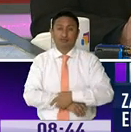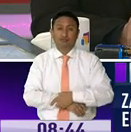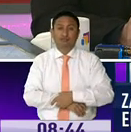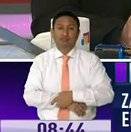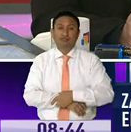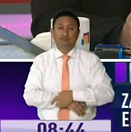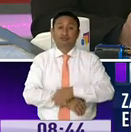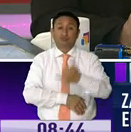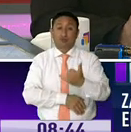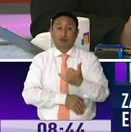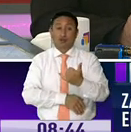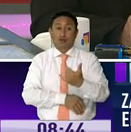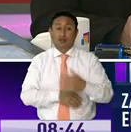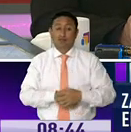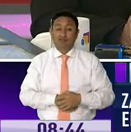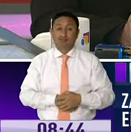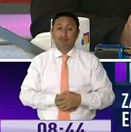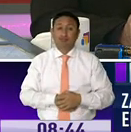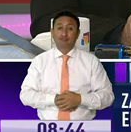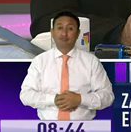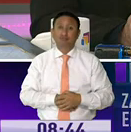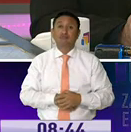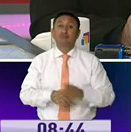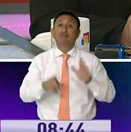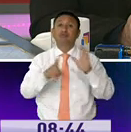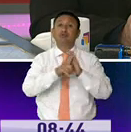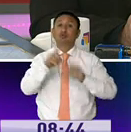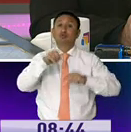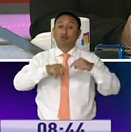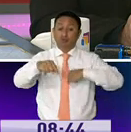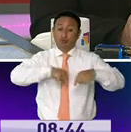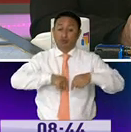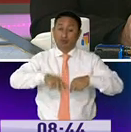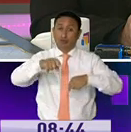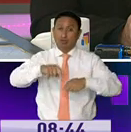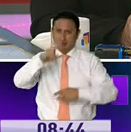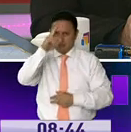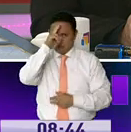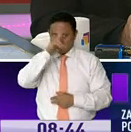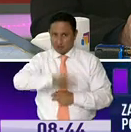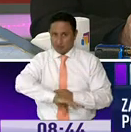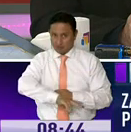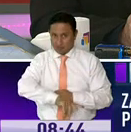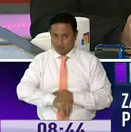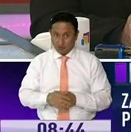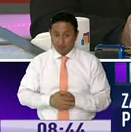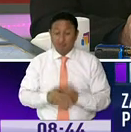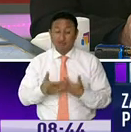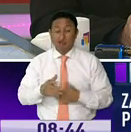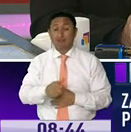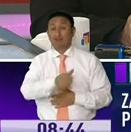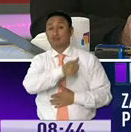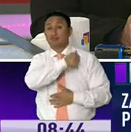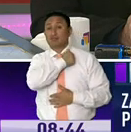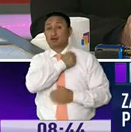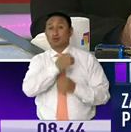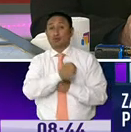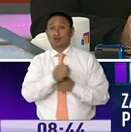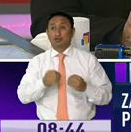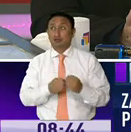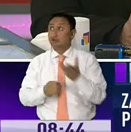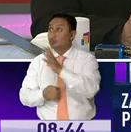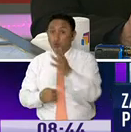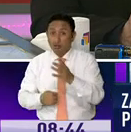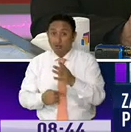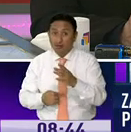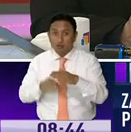un estado de excepción y un toque de queda, hay muchos pillos que están haciendo de las suyas. Han habido asaltos a oficinas aprovechando que